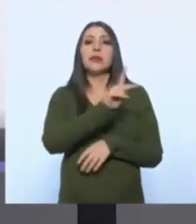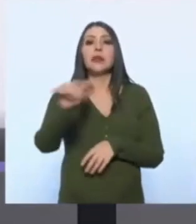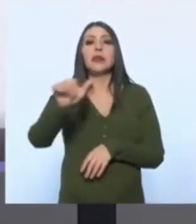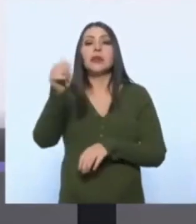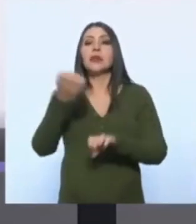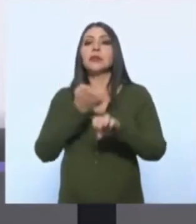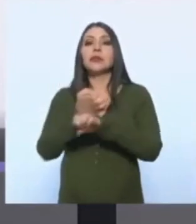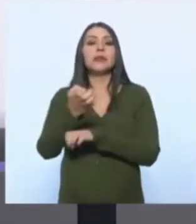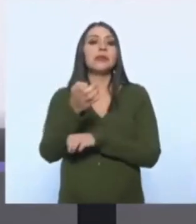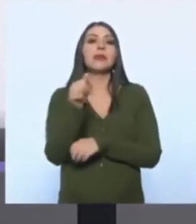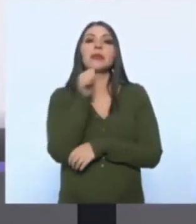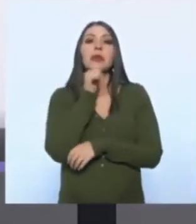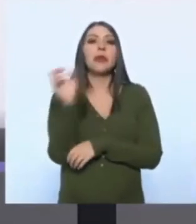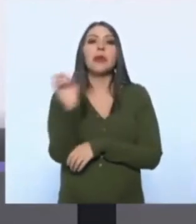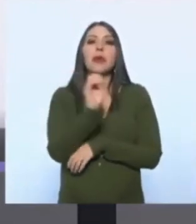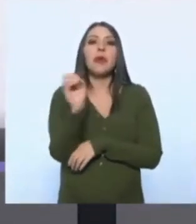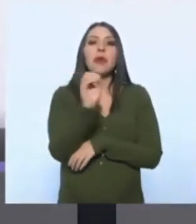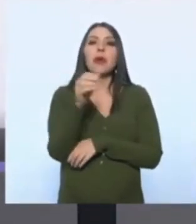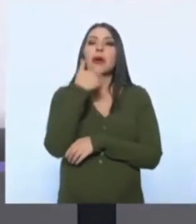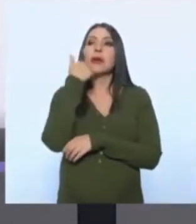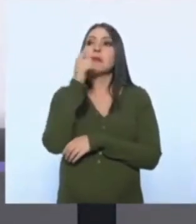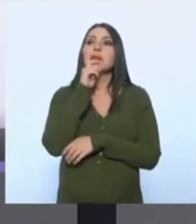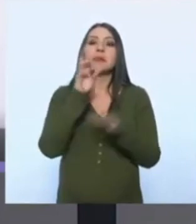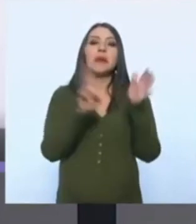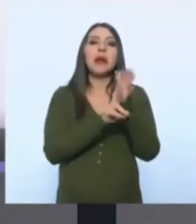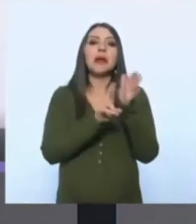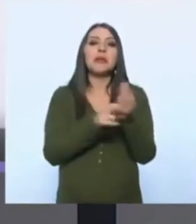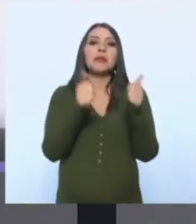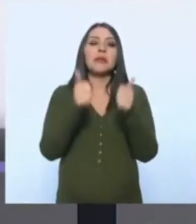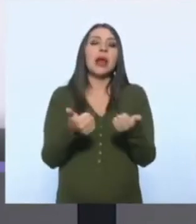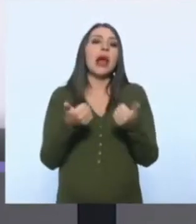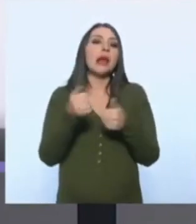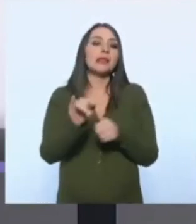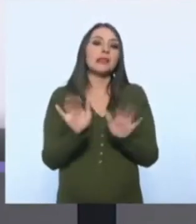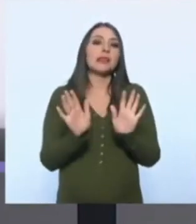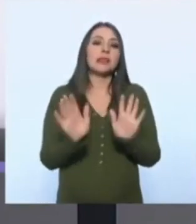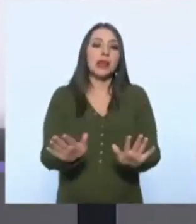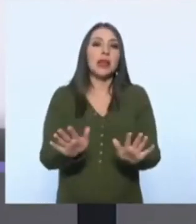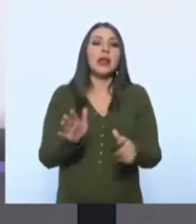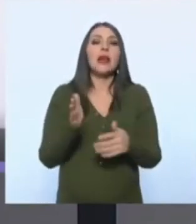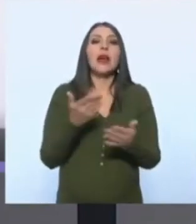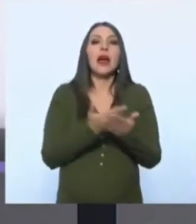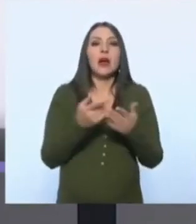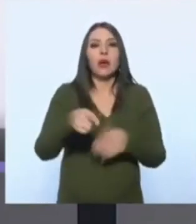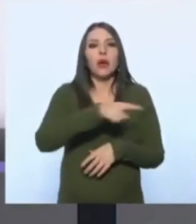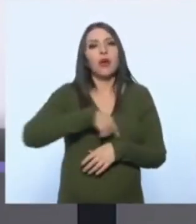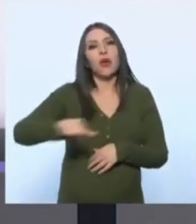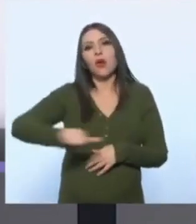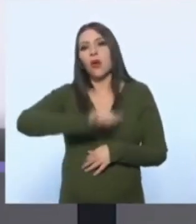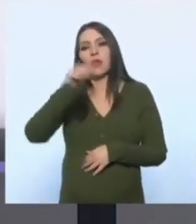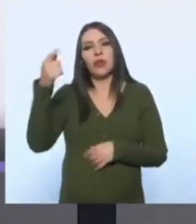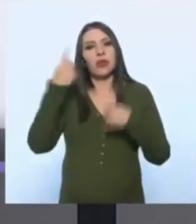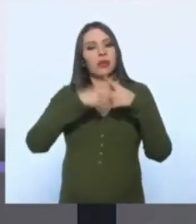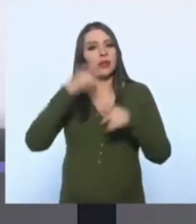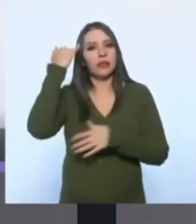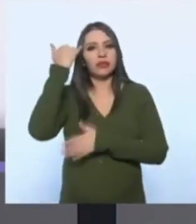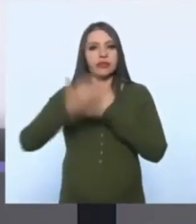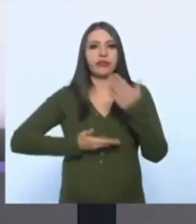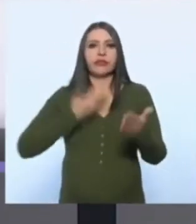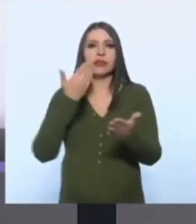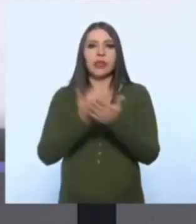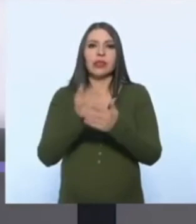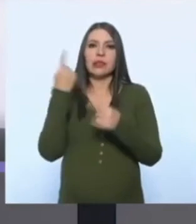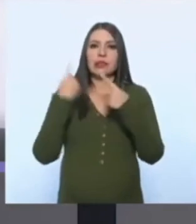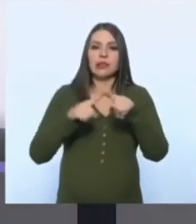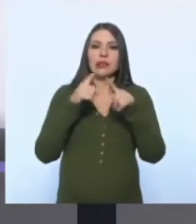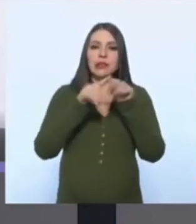de la alerta, ningún estado ha buscado salir. Entonces nosotros metimos una iniciativa con una serie de medidas para poder ser la primera entidad